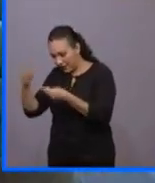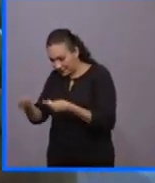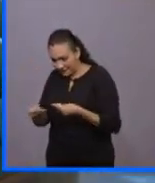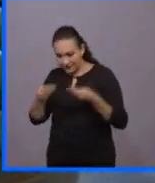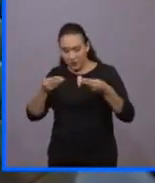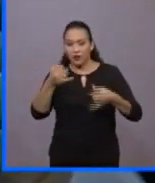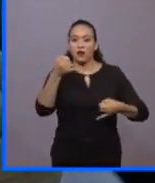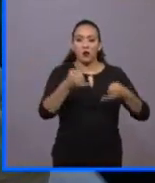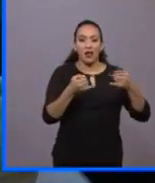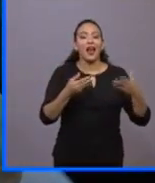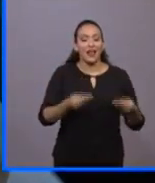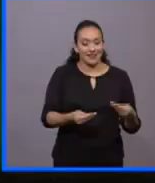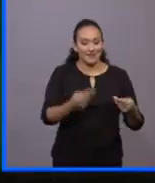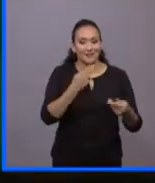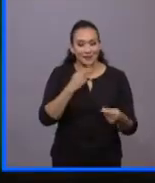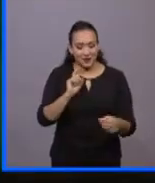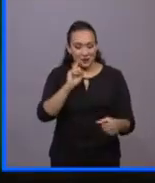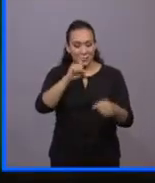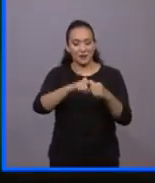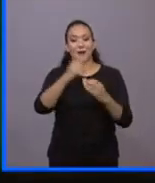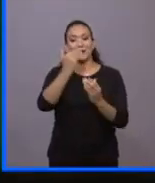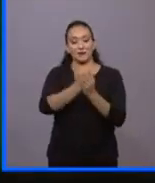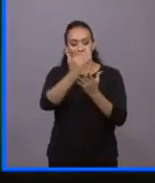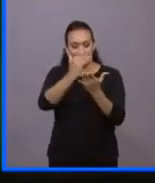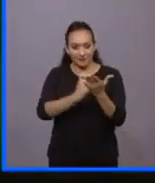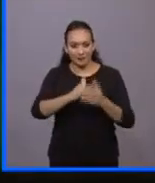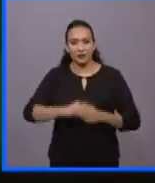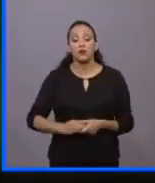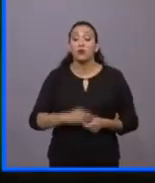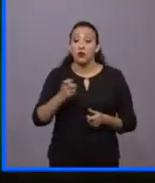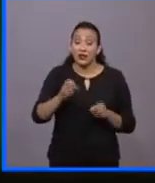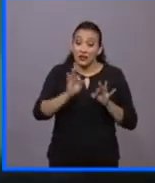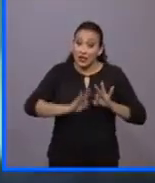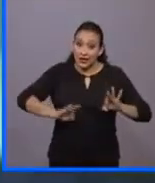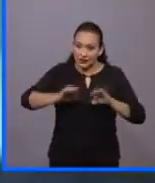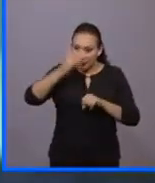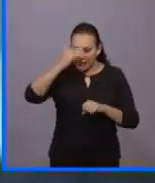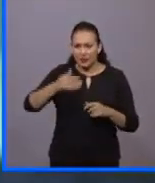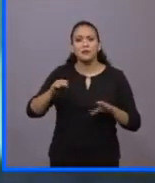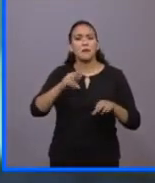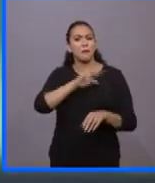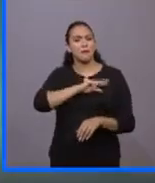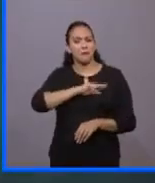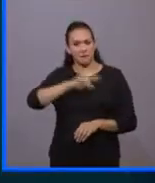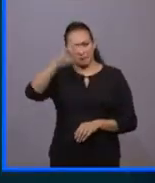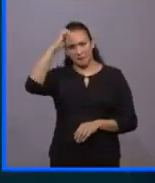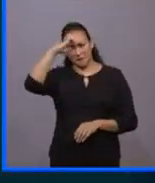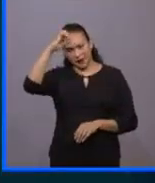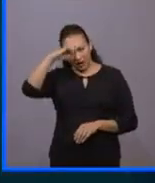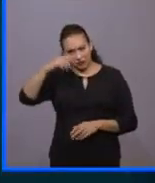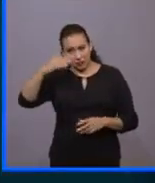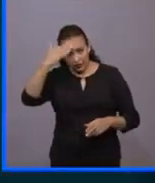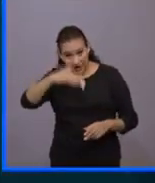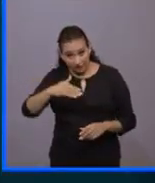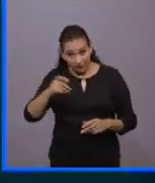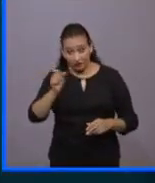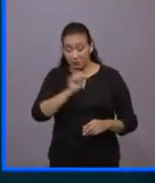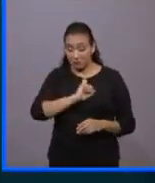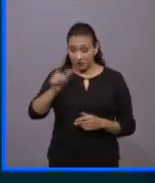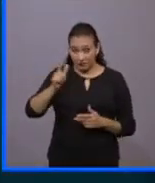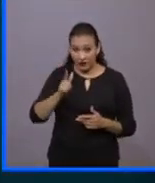Omar Alemán. Destacó que es fundamental acreditar la experiencia del perito, así como la conformación del